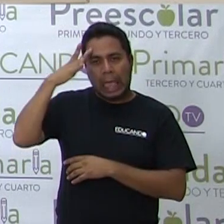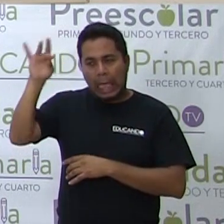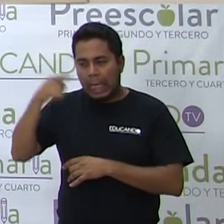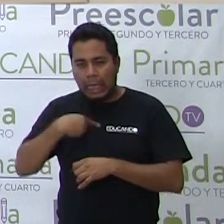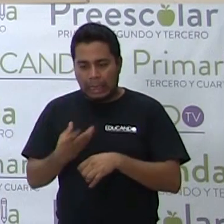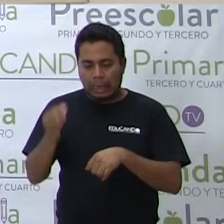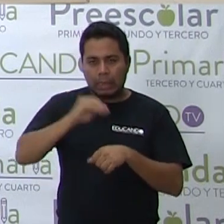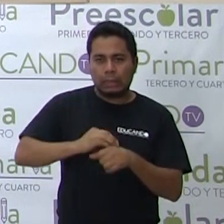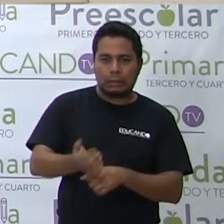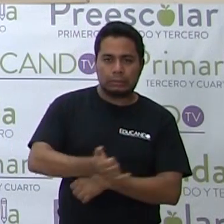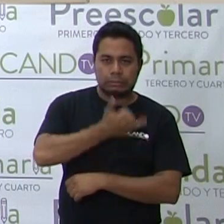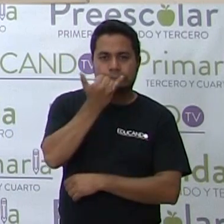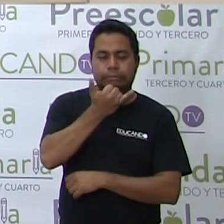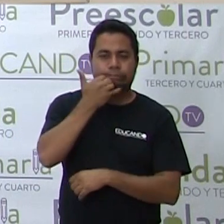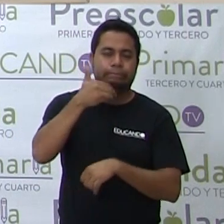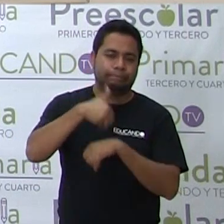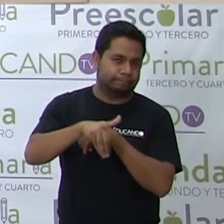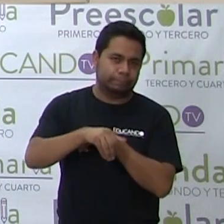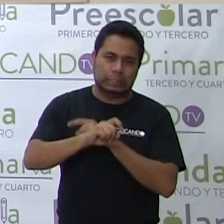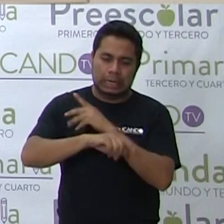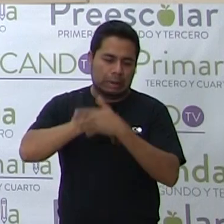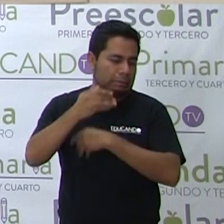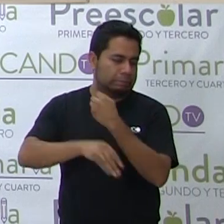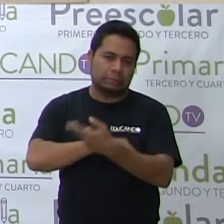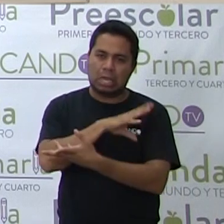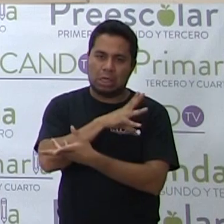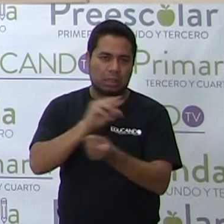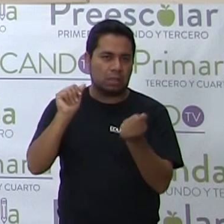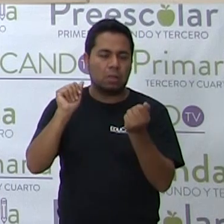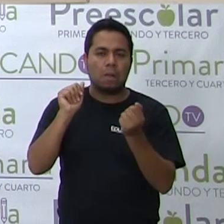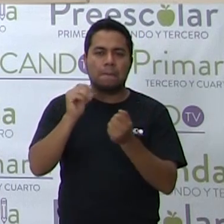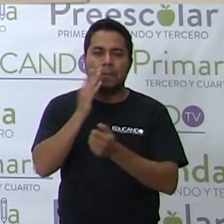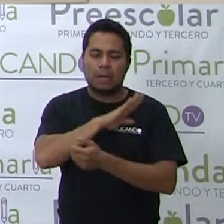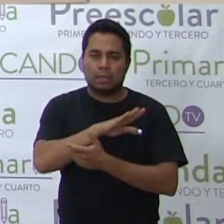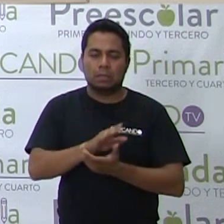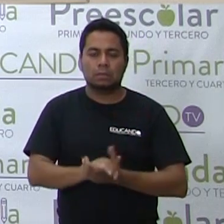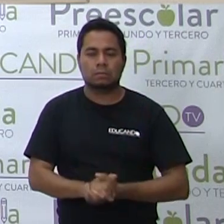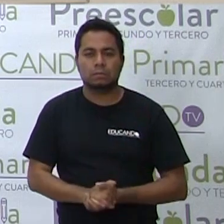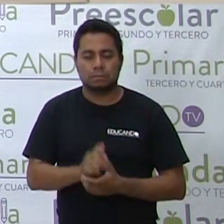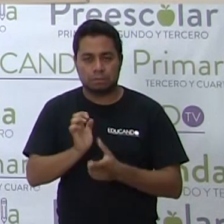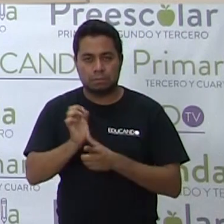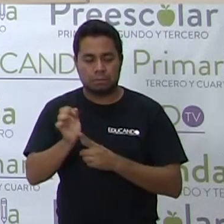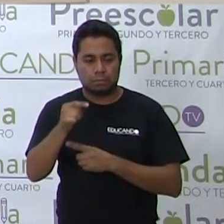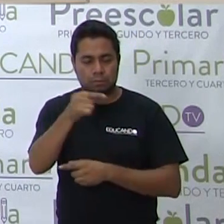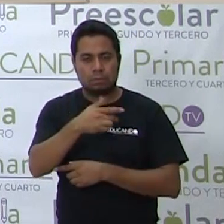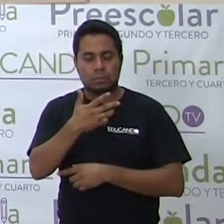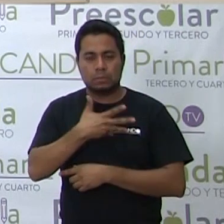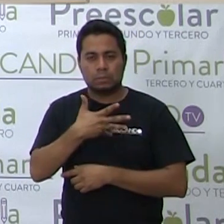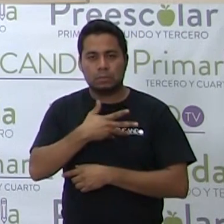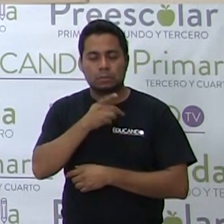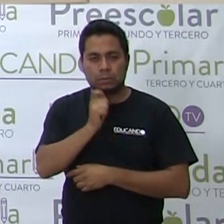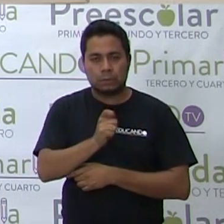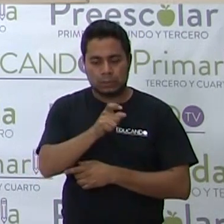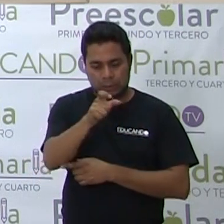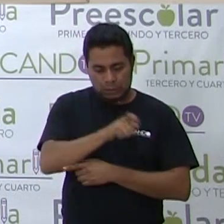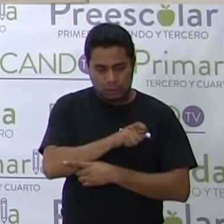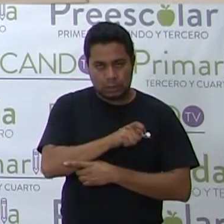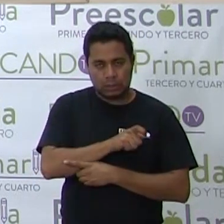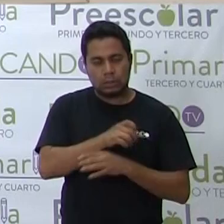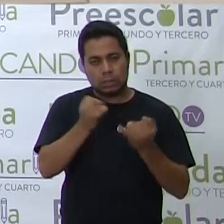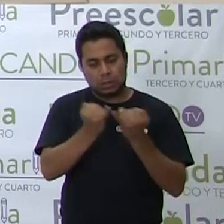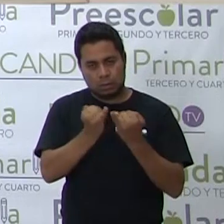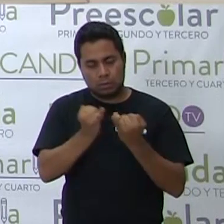ponemos mal el número y ya no sale la raíz sí entonces aquí queda como x =